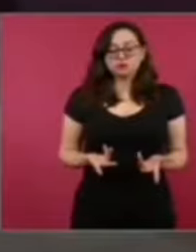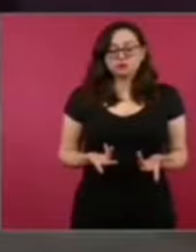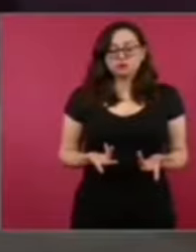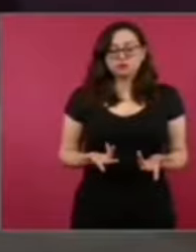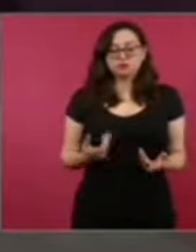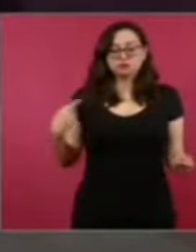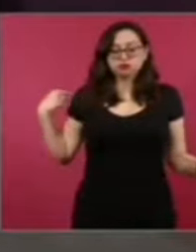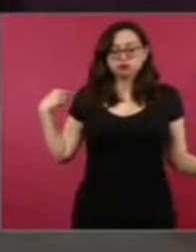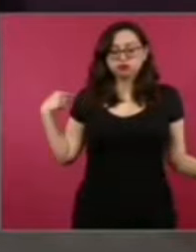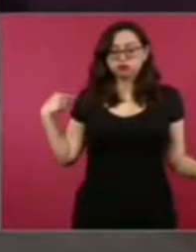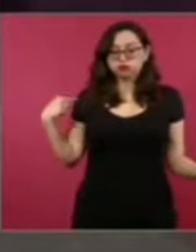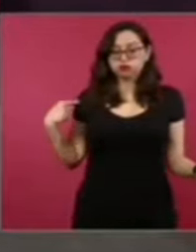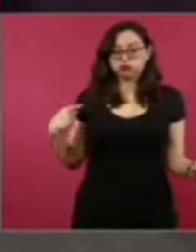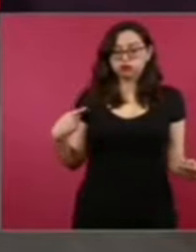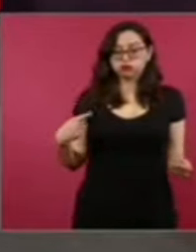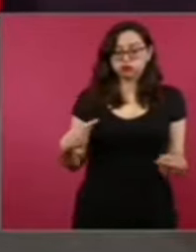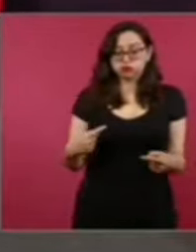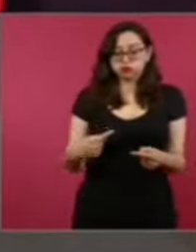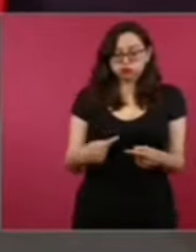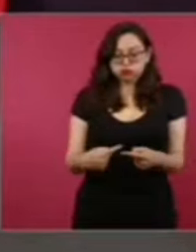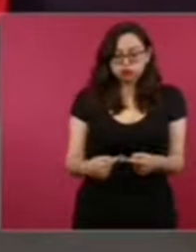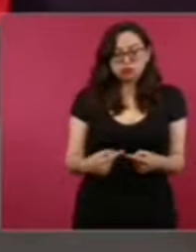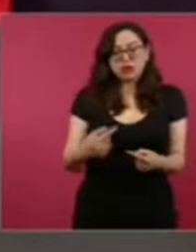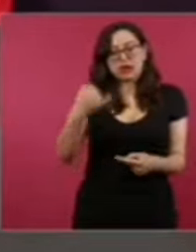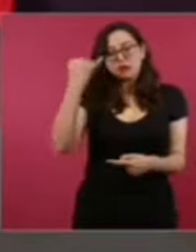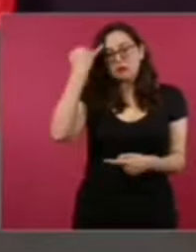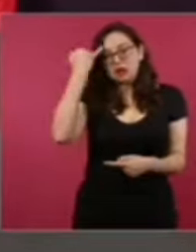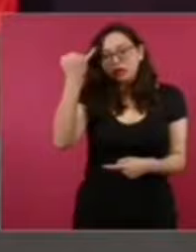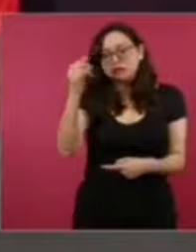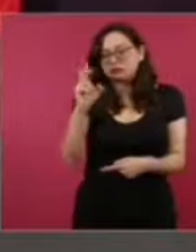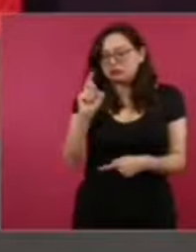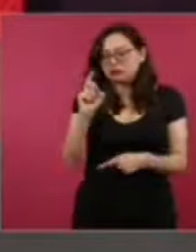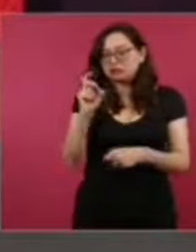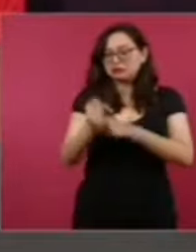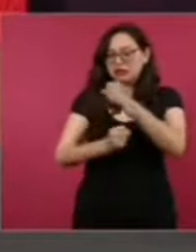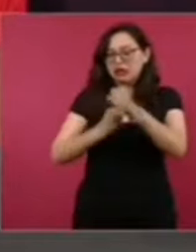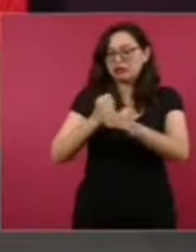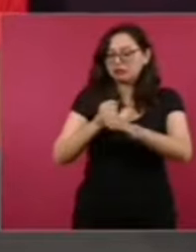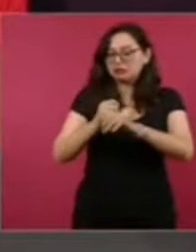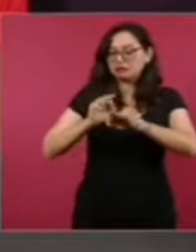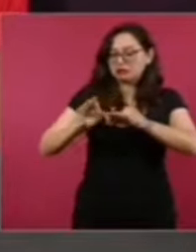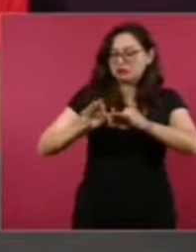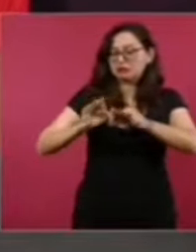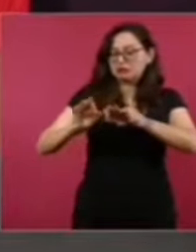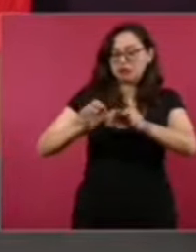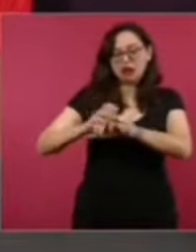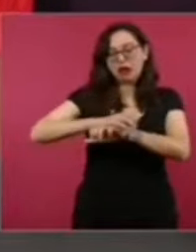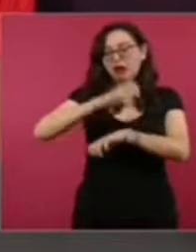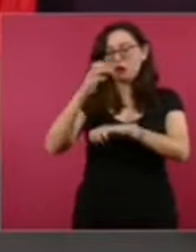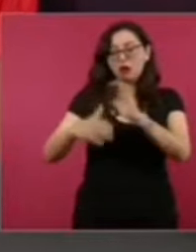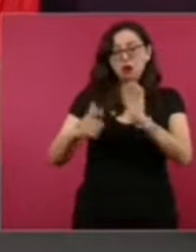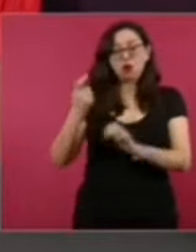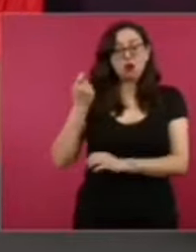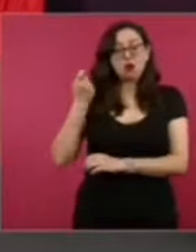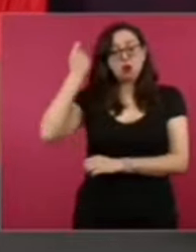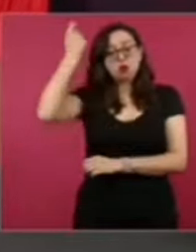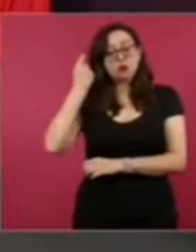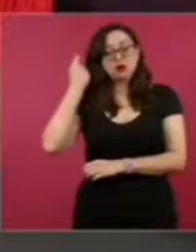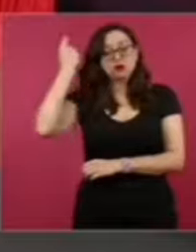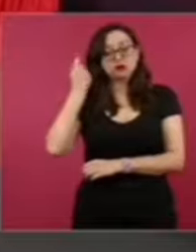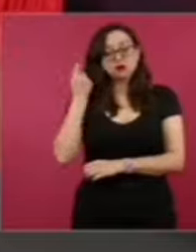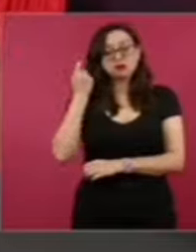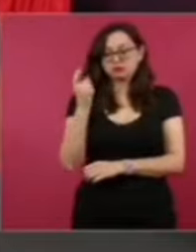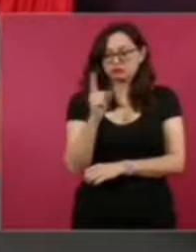de 30 años de trabajo, en vez de recibir el 100% del salario,